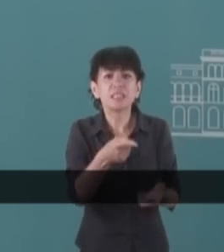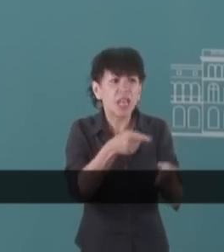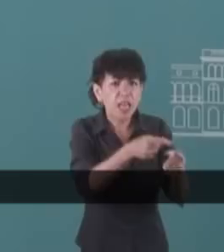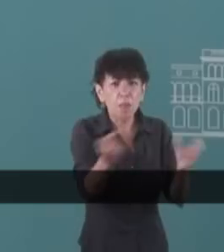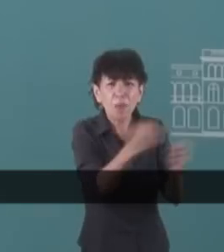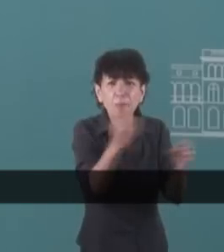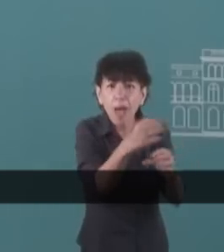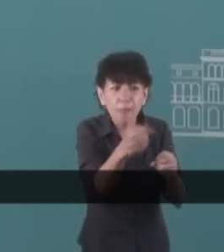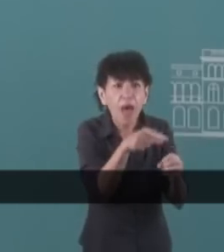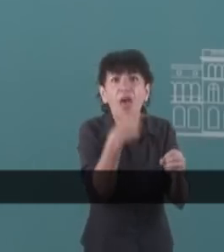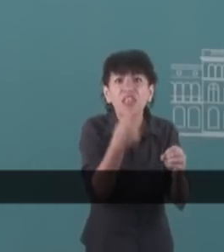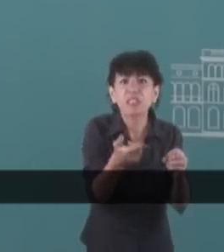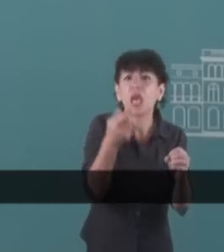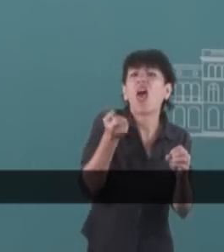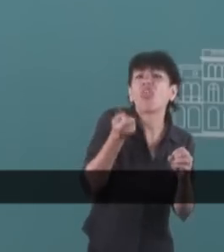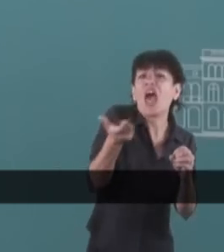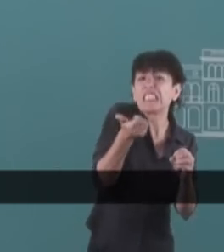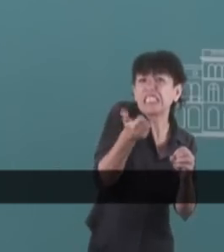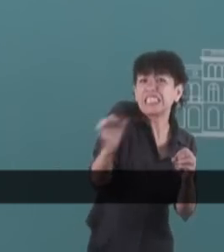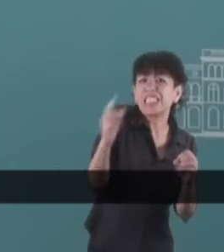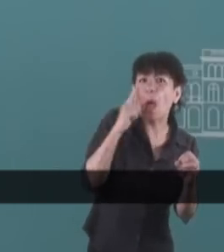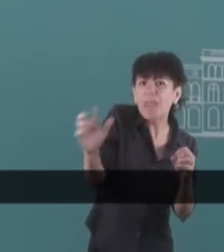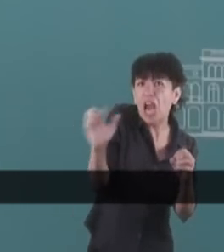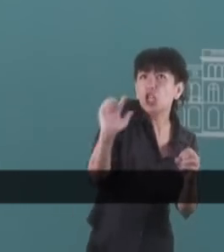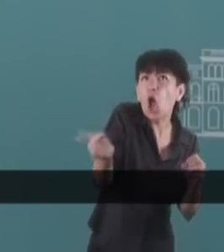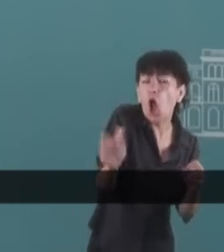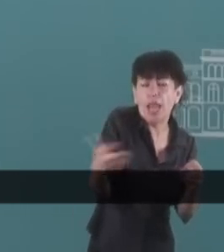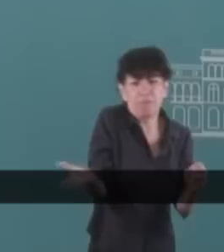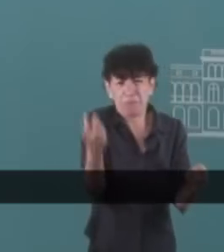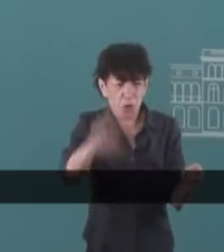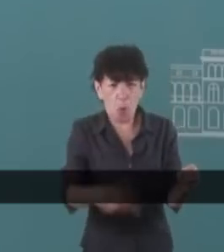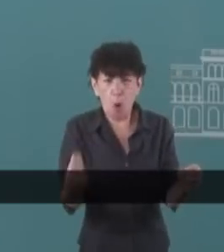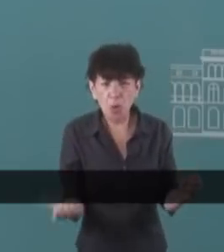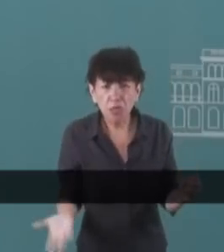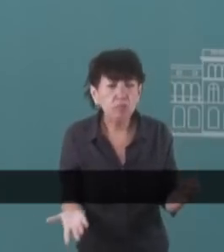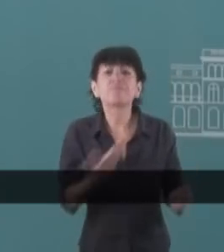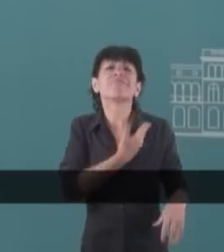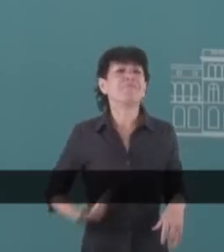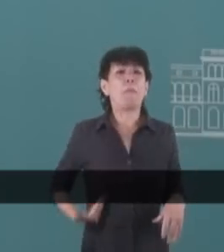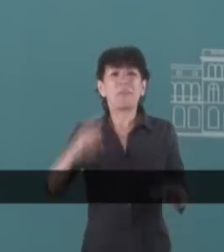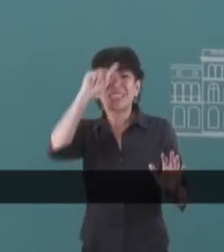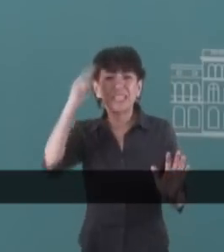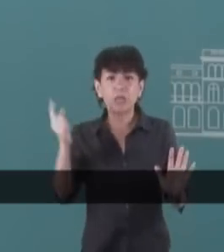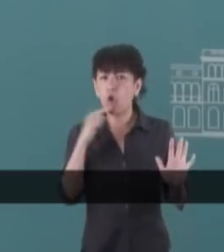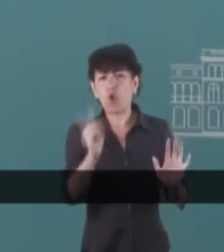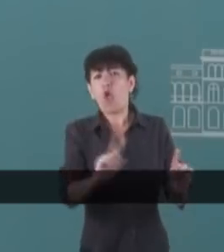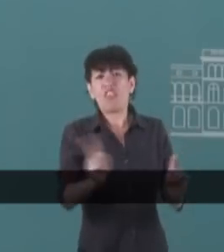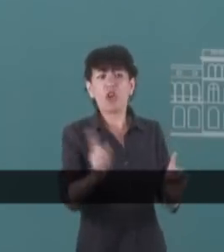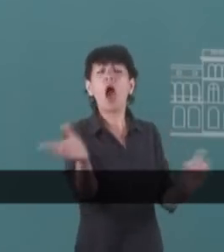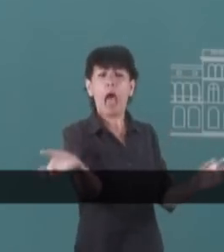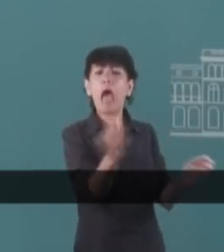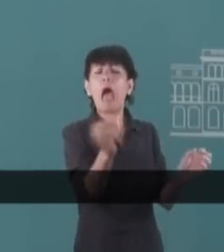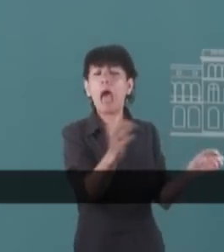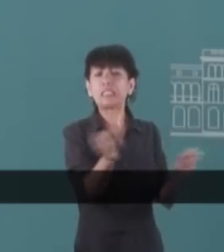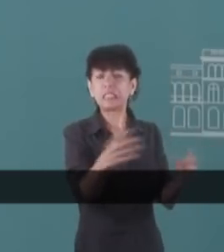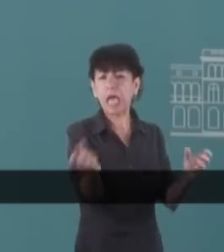$60.000, eran los 50.000 a Alessandro. Dicho esto, el presidente nunca avaló los chats en su cadena